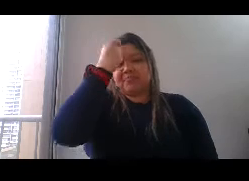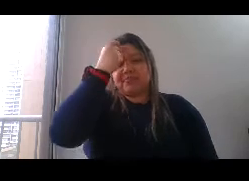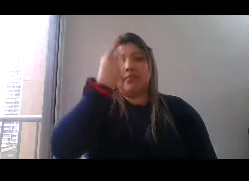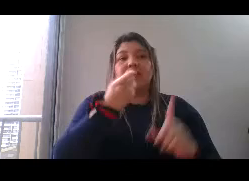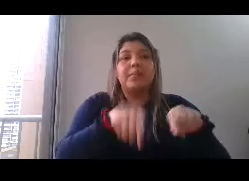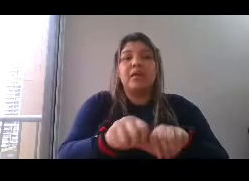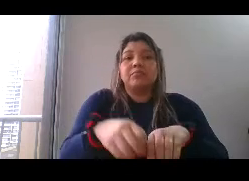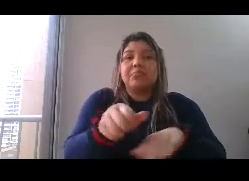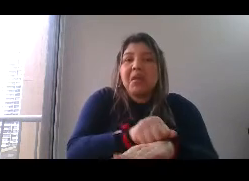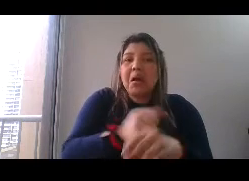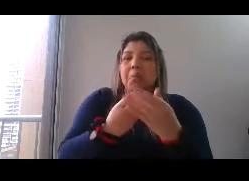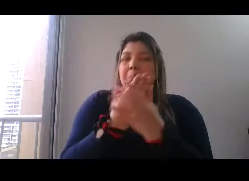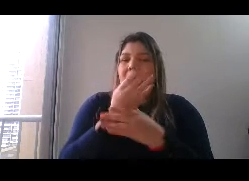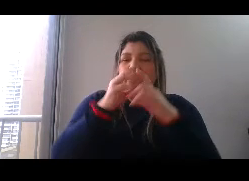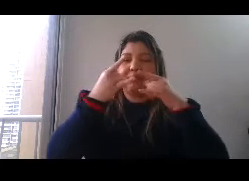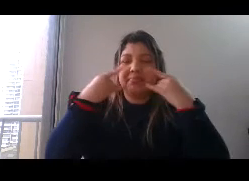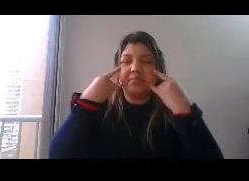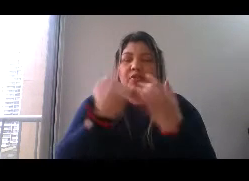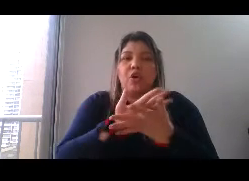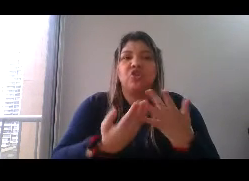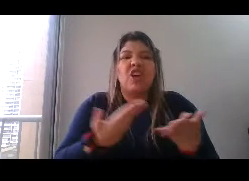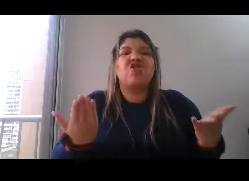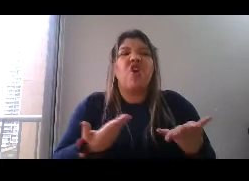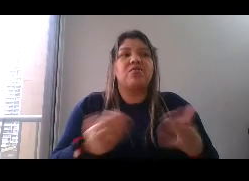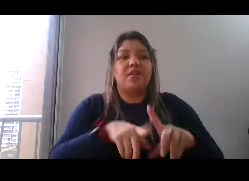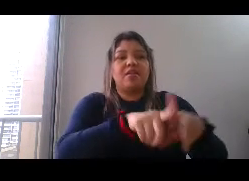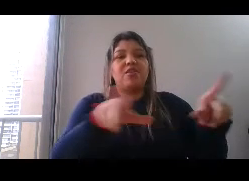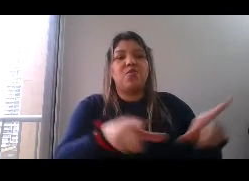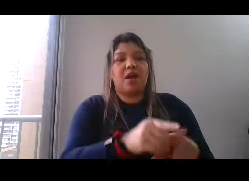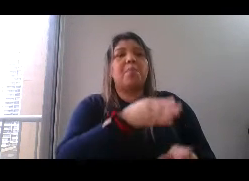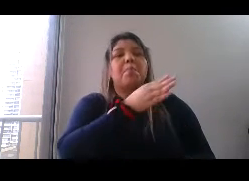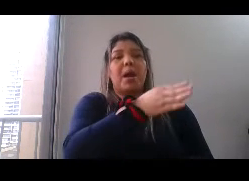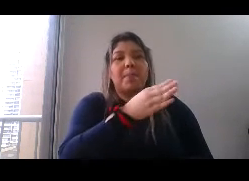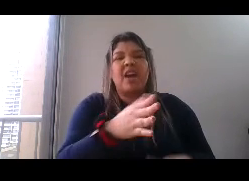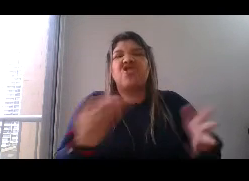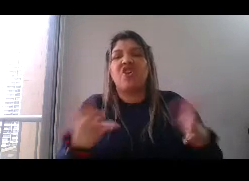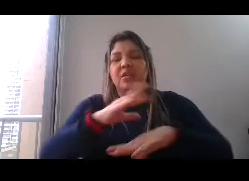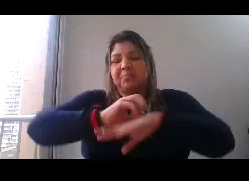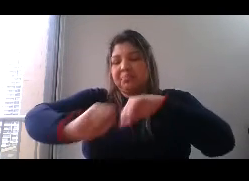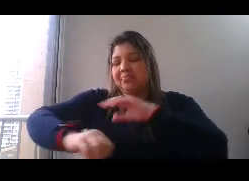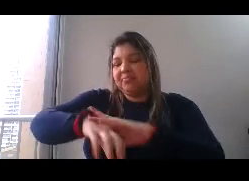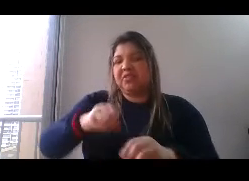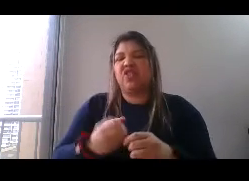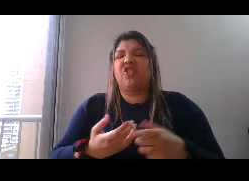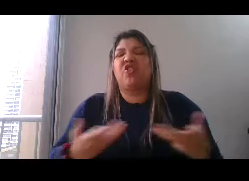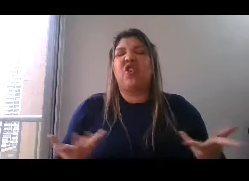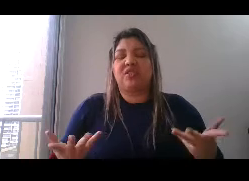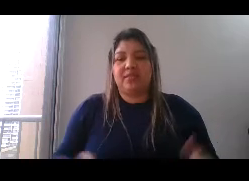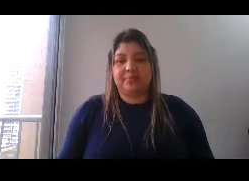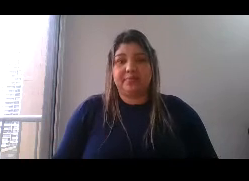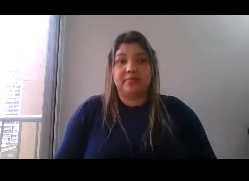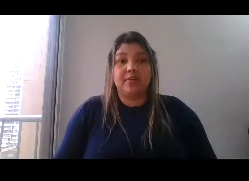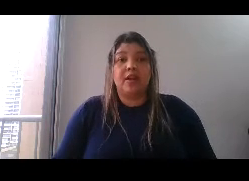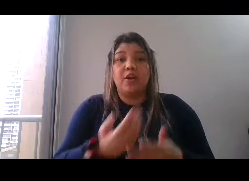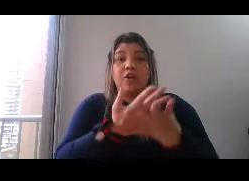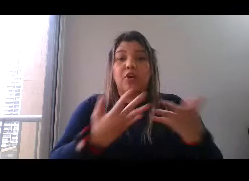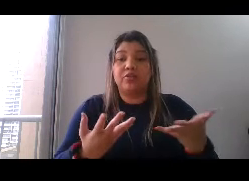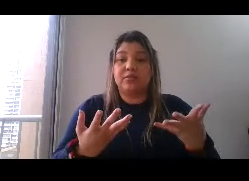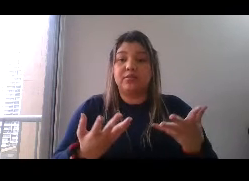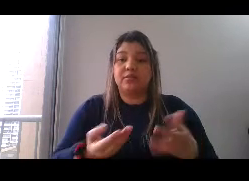mismos? Estos elementos de protección personal también es importante que tengan un área de almacenamiento, un